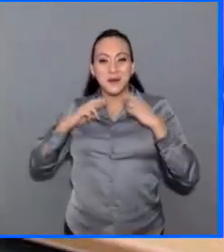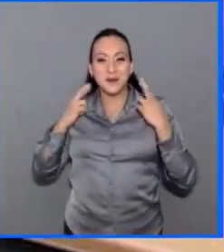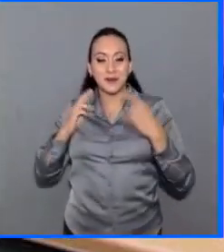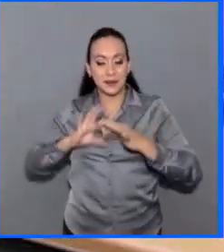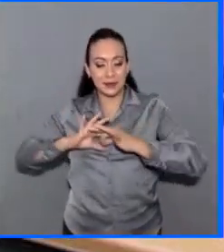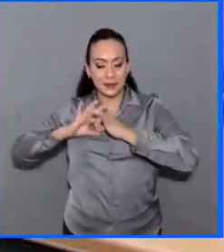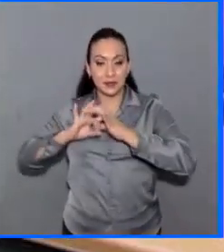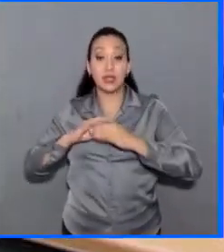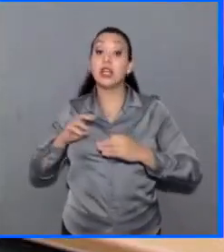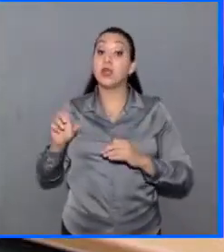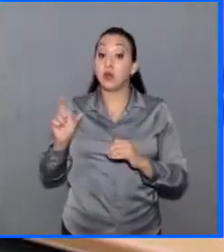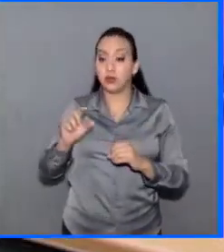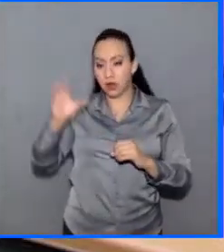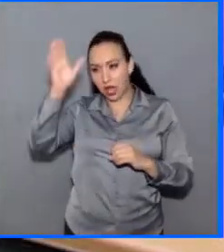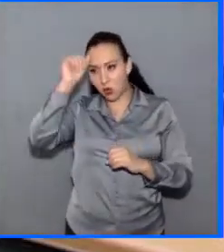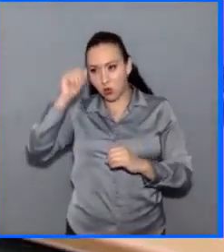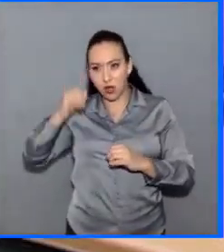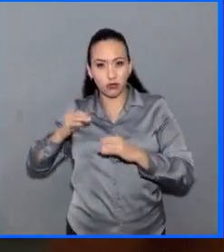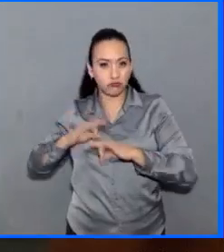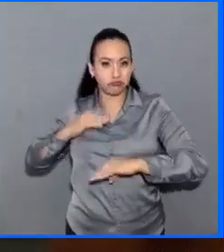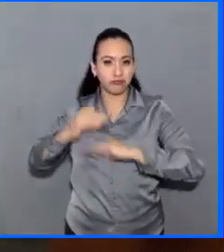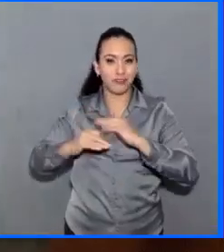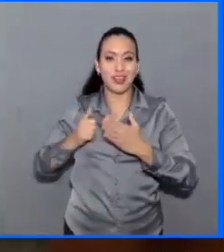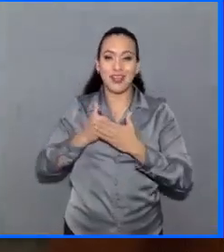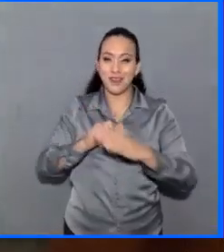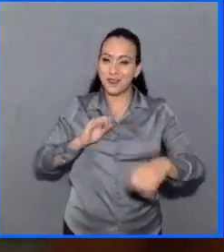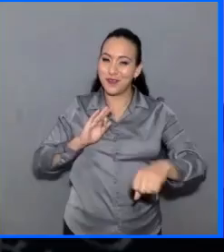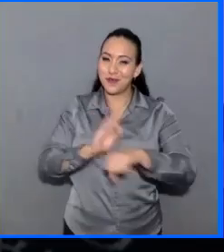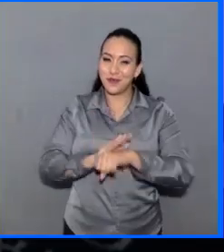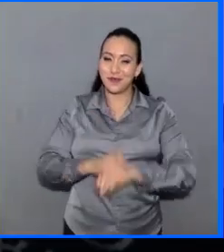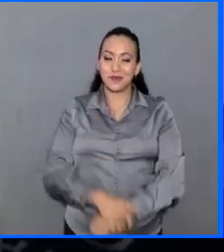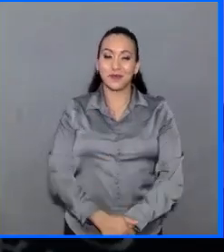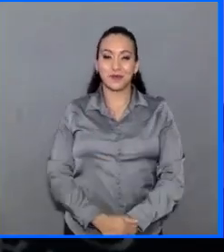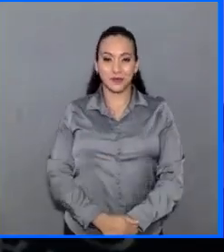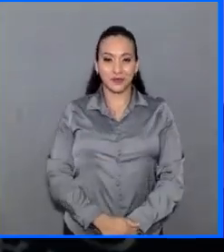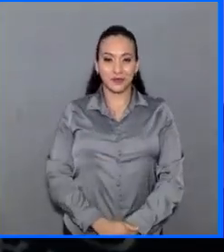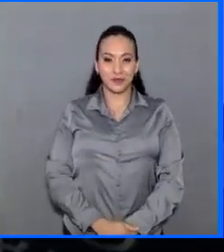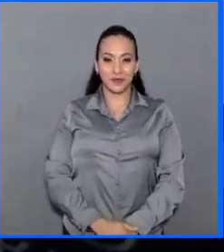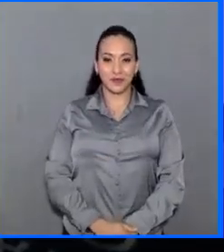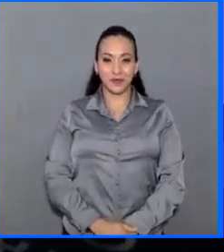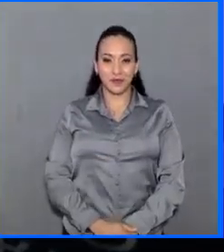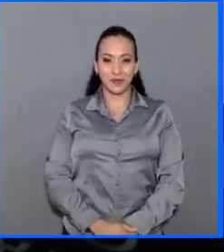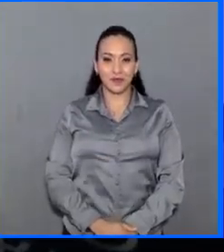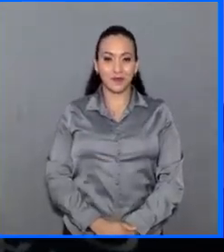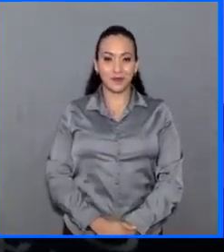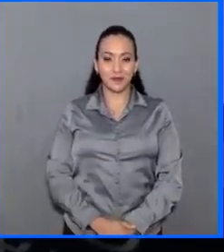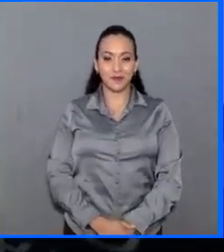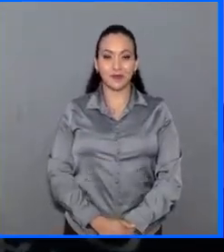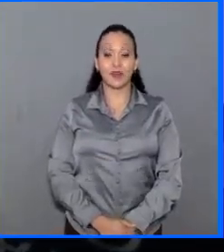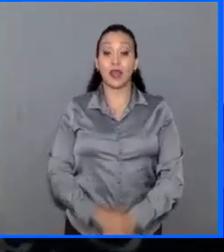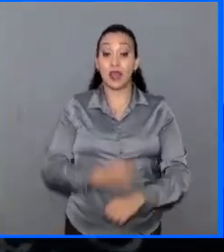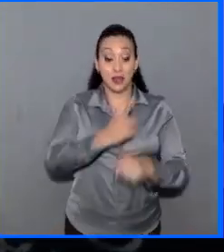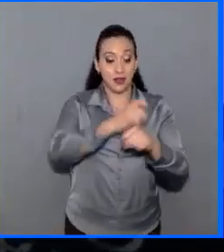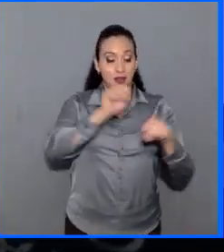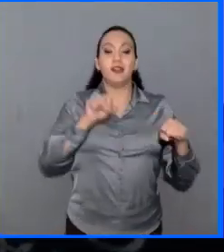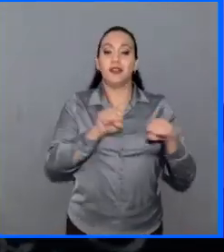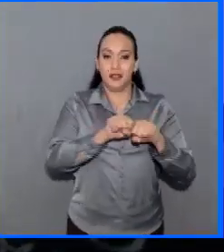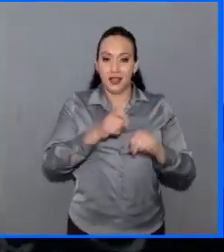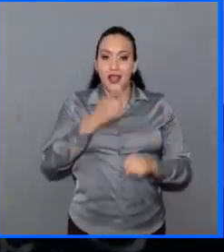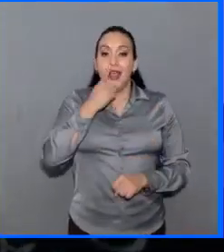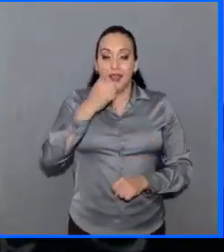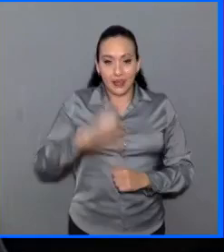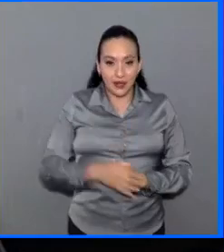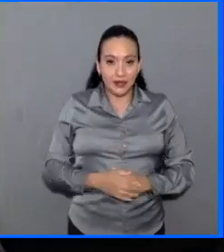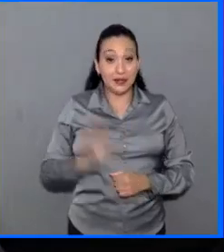canal del Poder Judicial de la Federación, Laura Murillo. La primera sala determinó que se debe reconocer